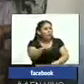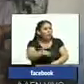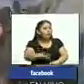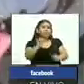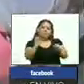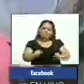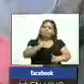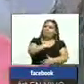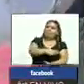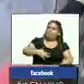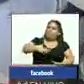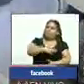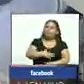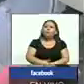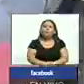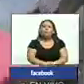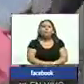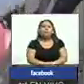podemos disfrutar.